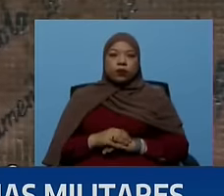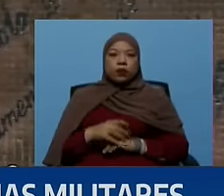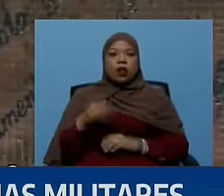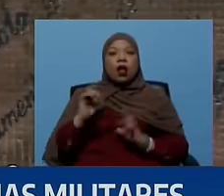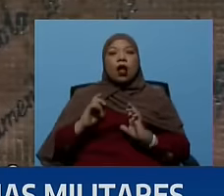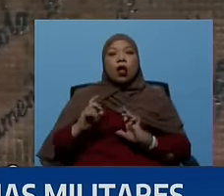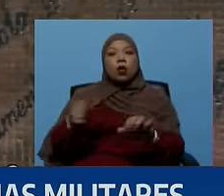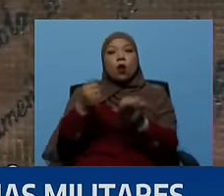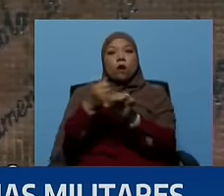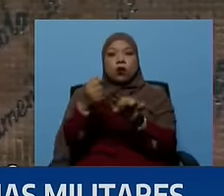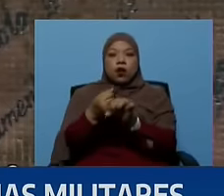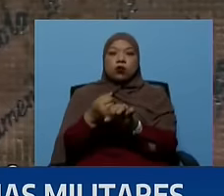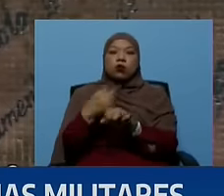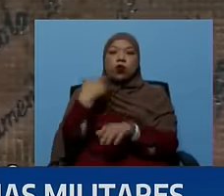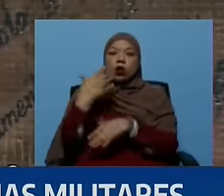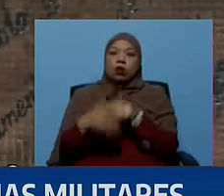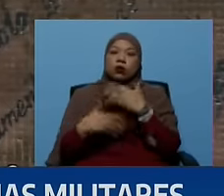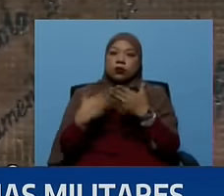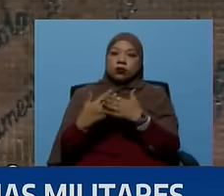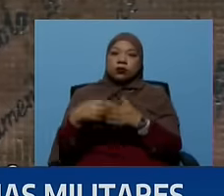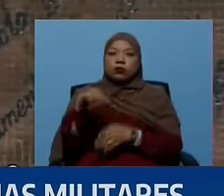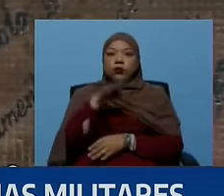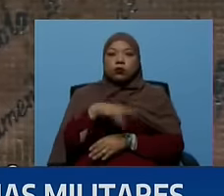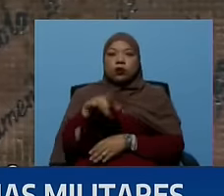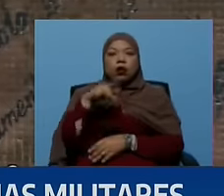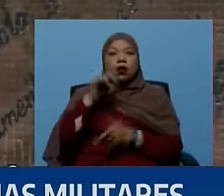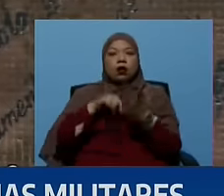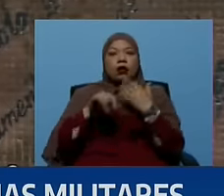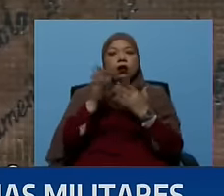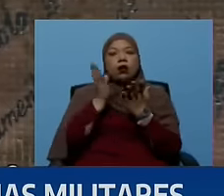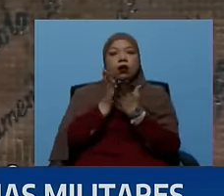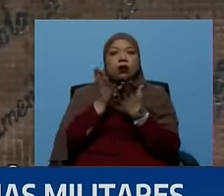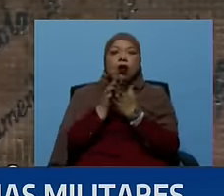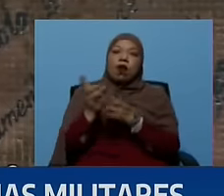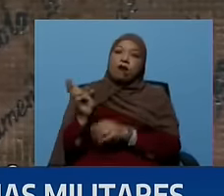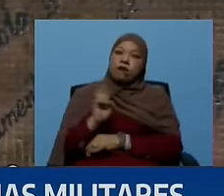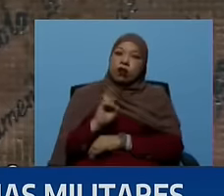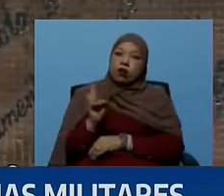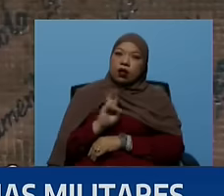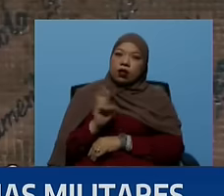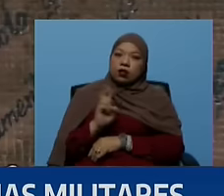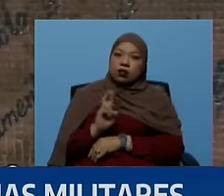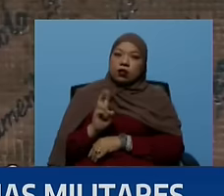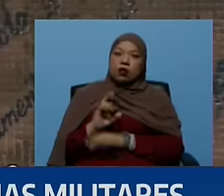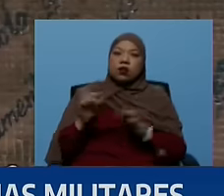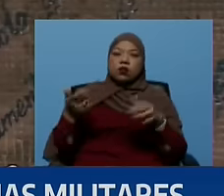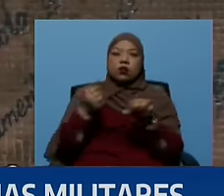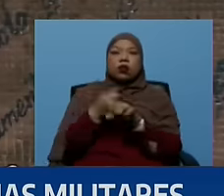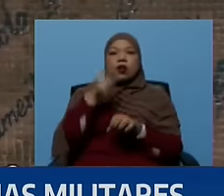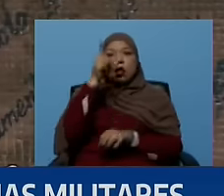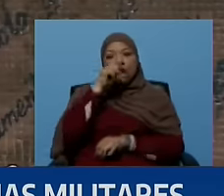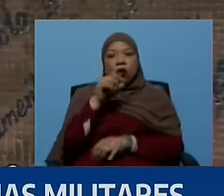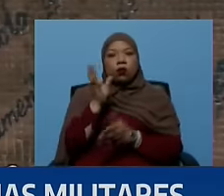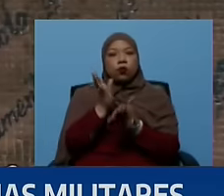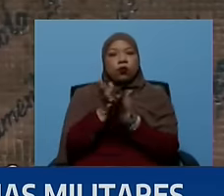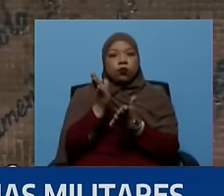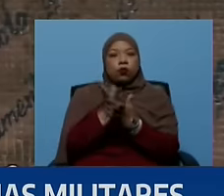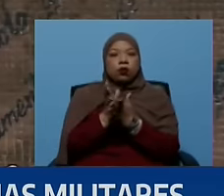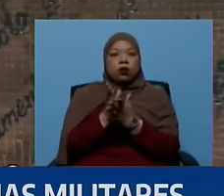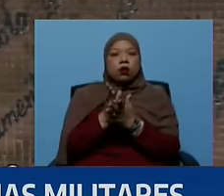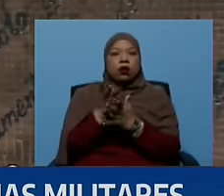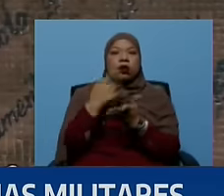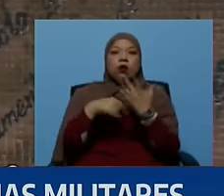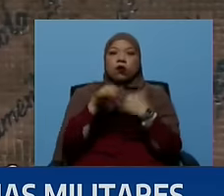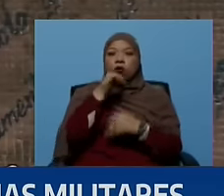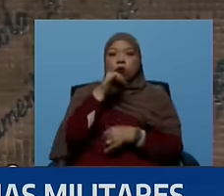el arranque de la fiesta escolar de Venezuela porque el arranque del año escolar tiene que ser la